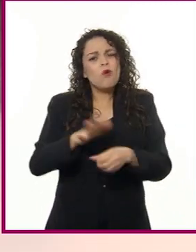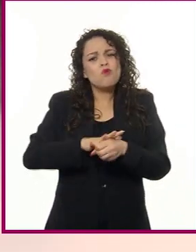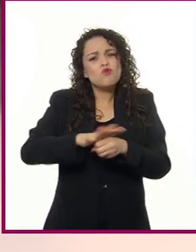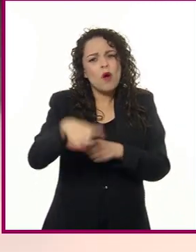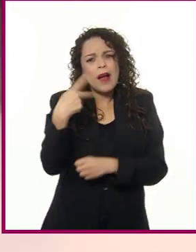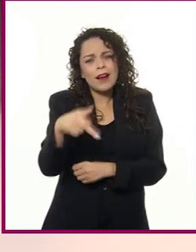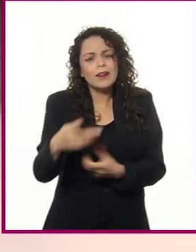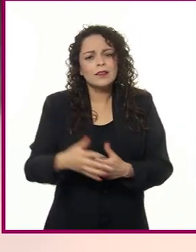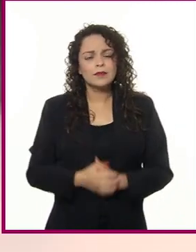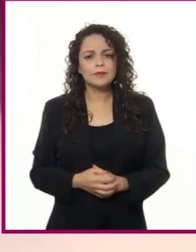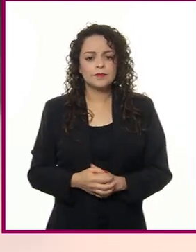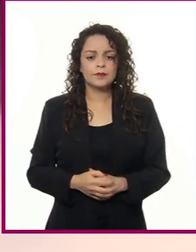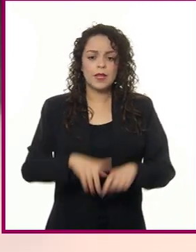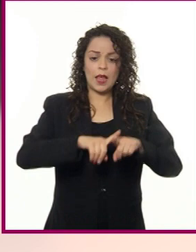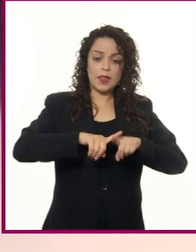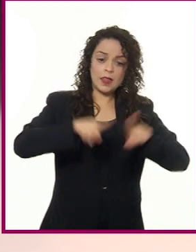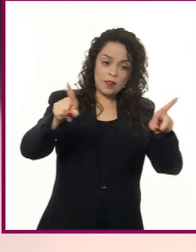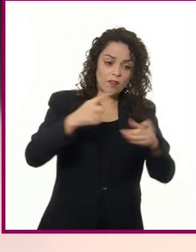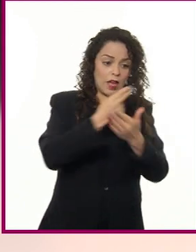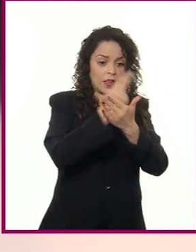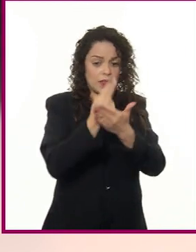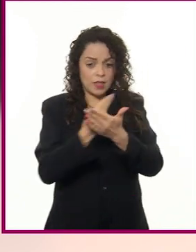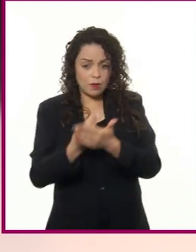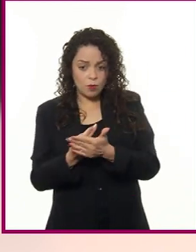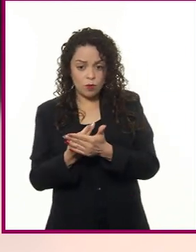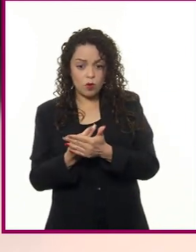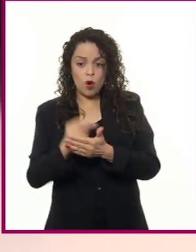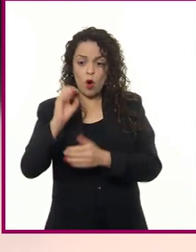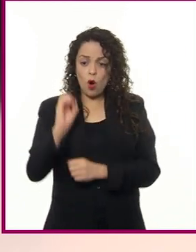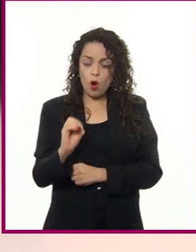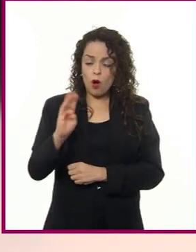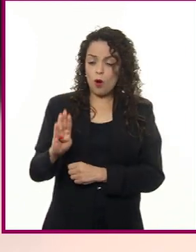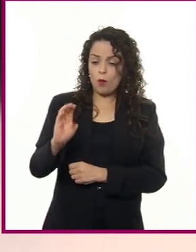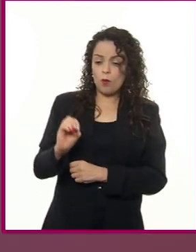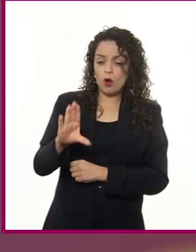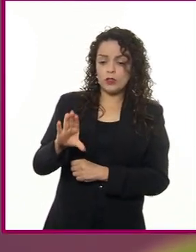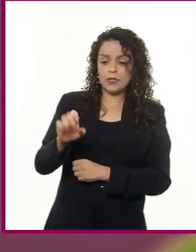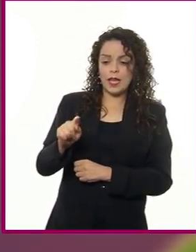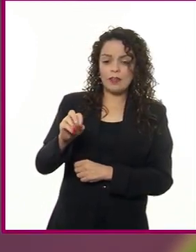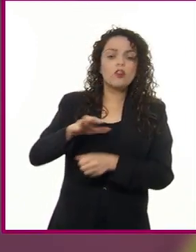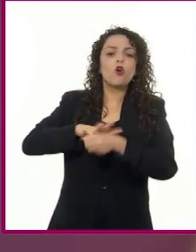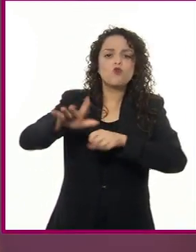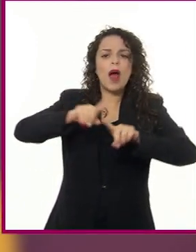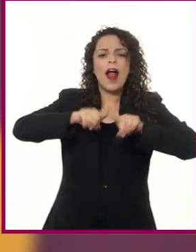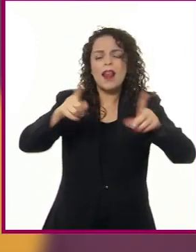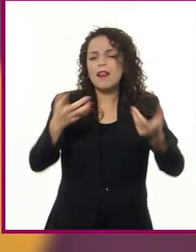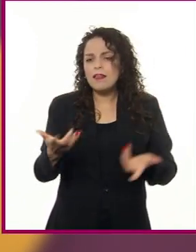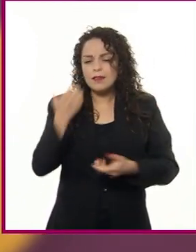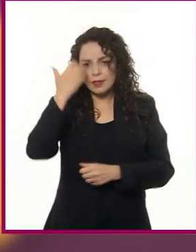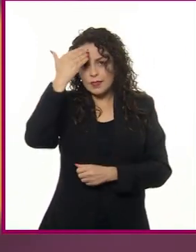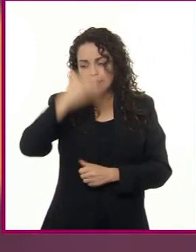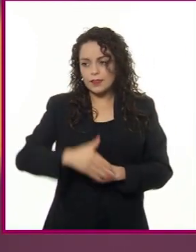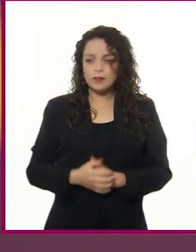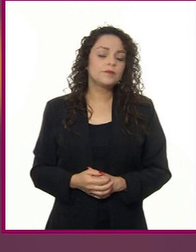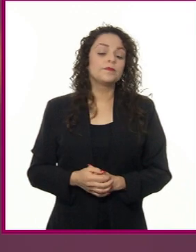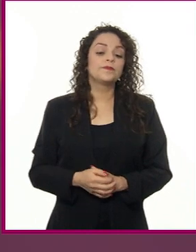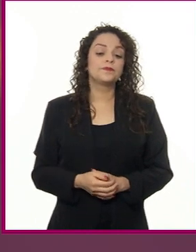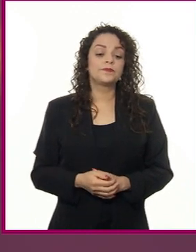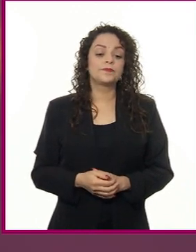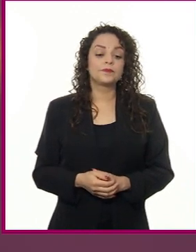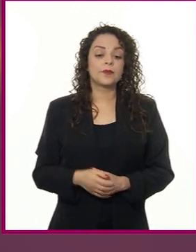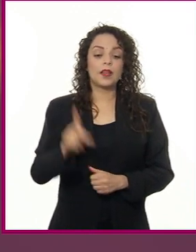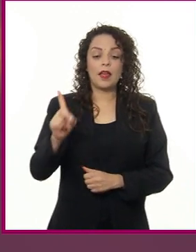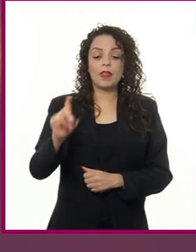es la diferencia entre un dibujo a mano alzada y un boceto? ¿Cuáles son las características de un